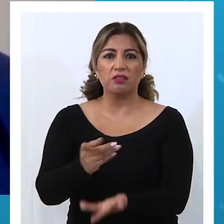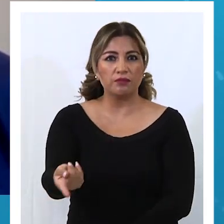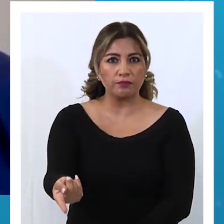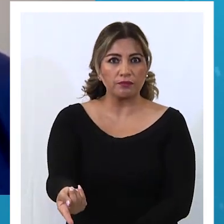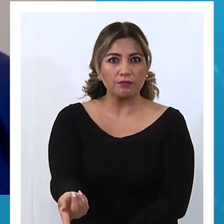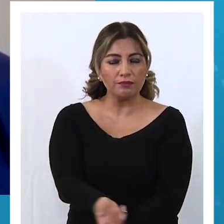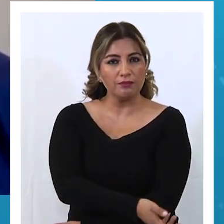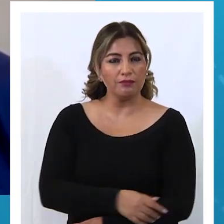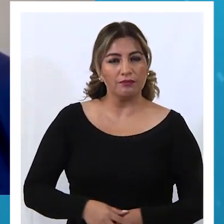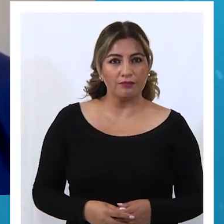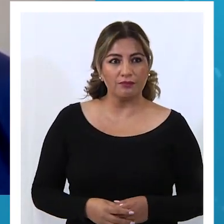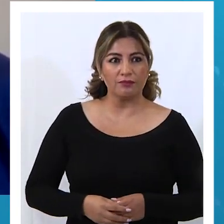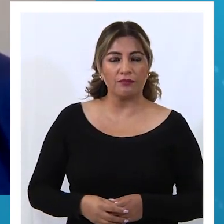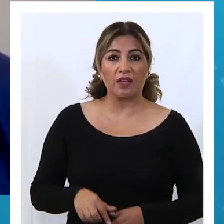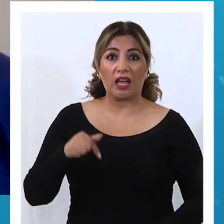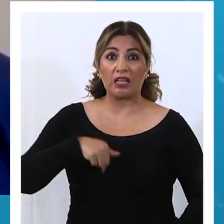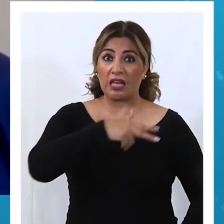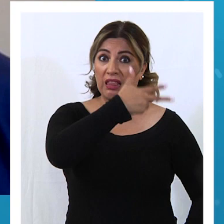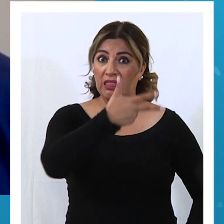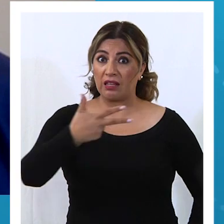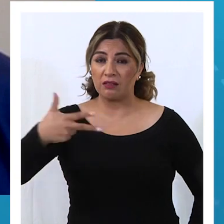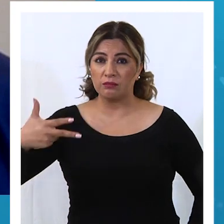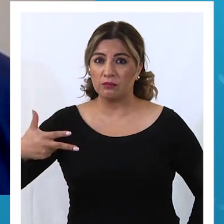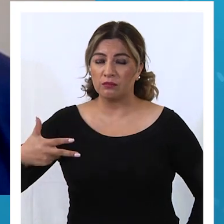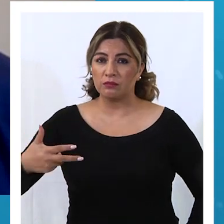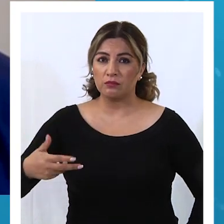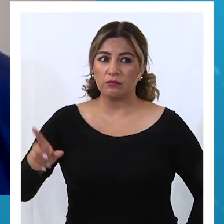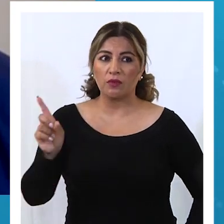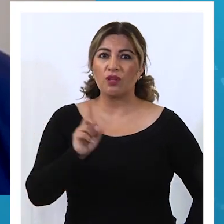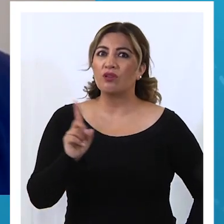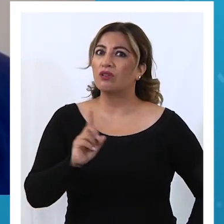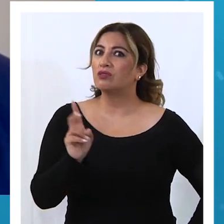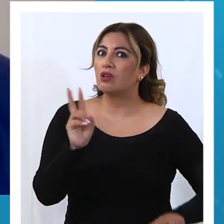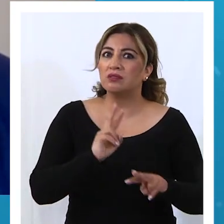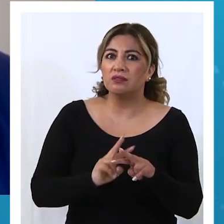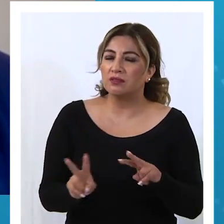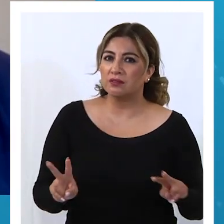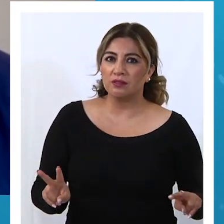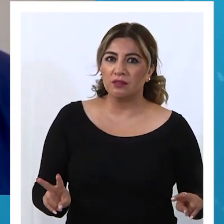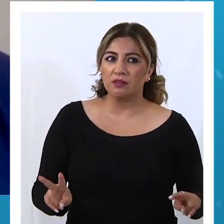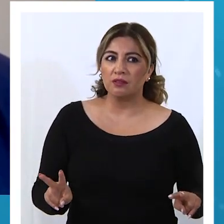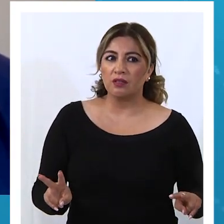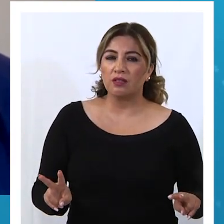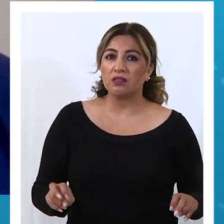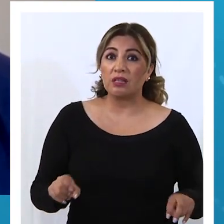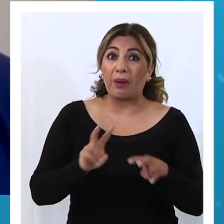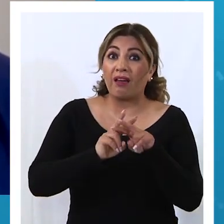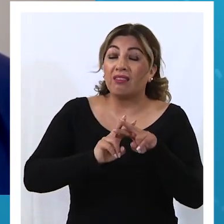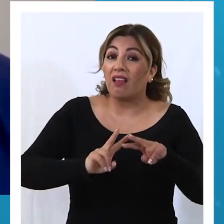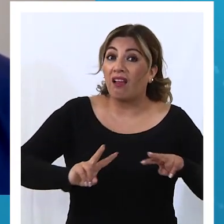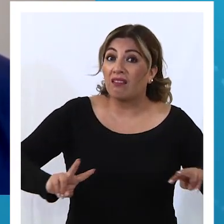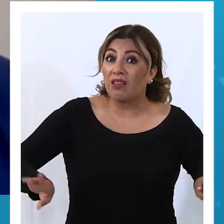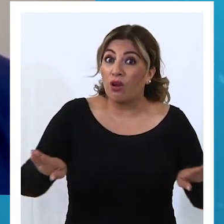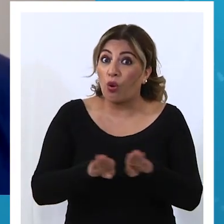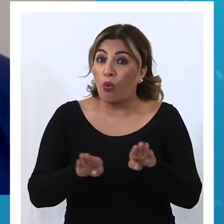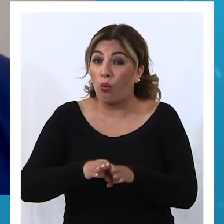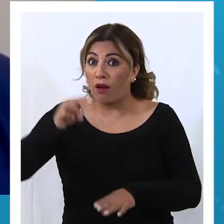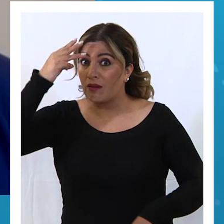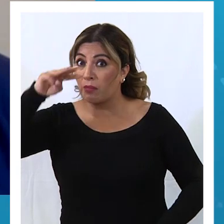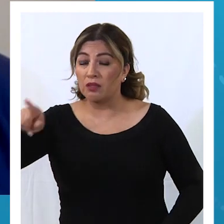autoritarismo. Aquí en Dinamarca no se está haciendo algo tan relajado como en